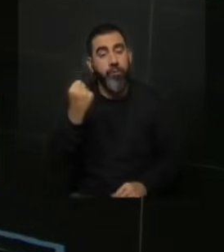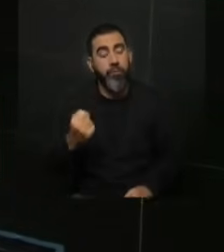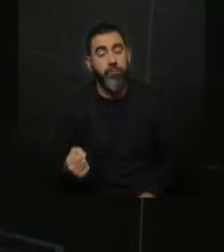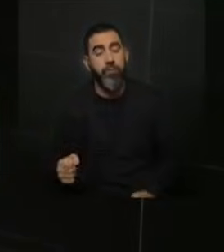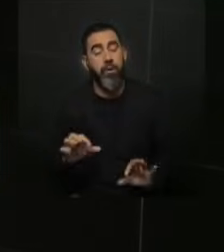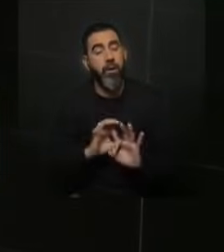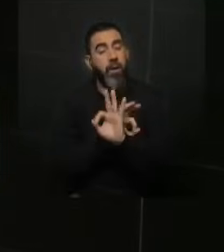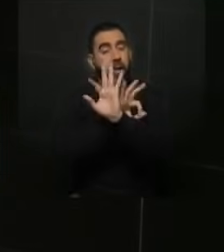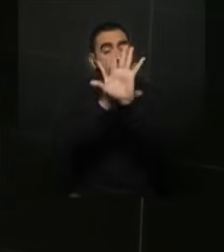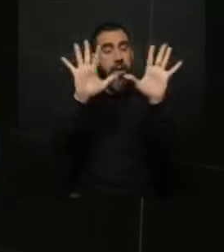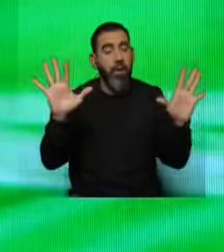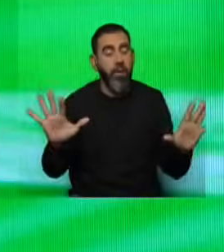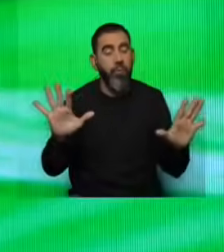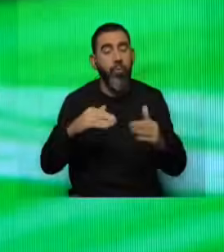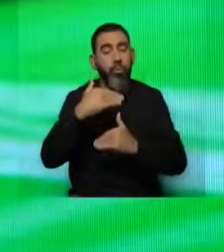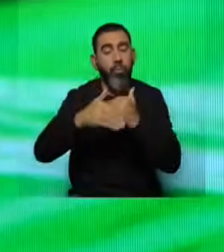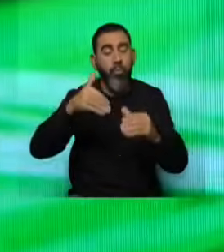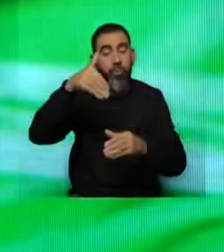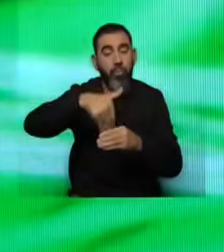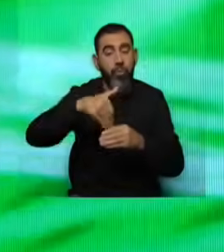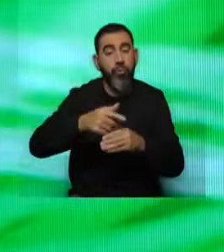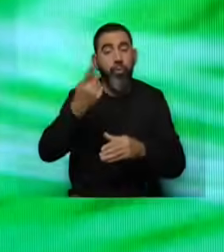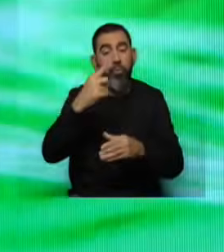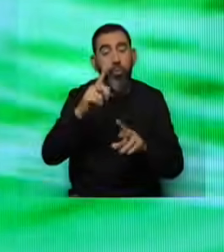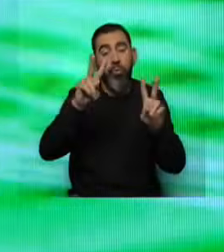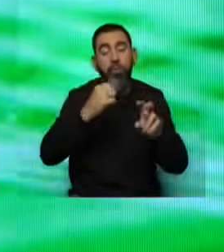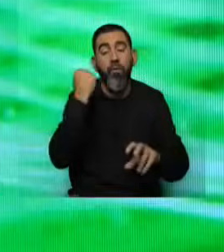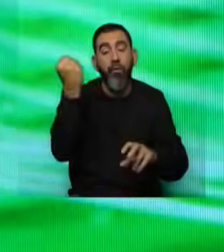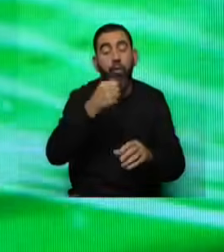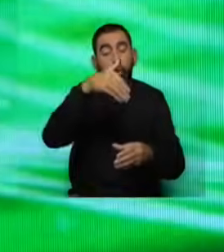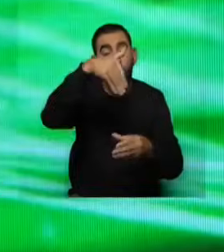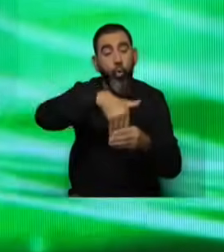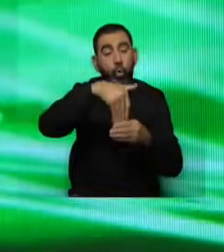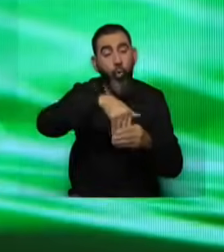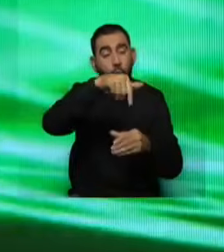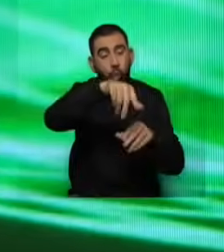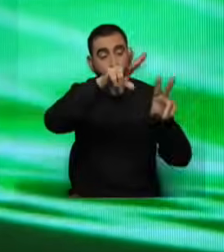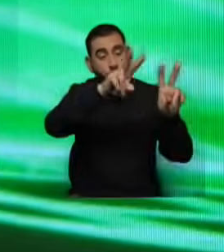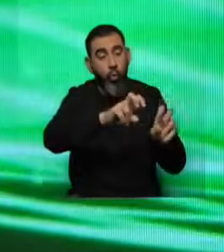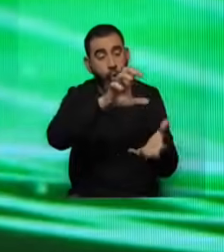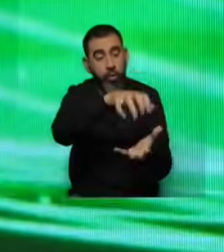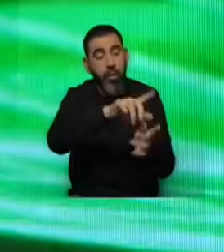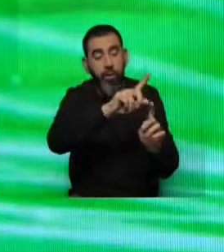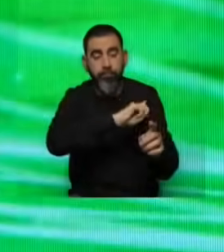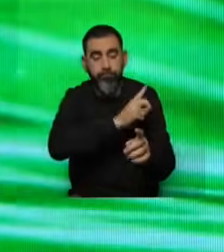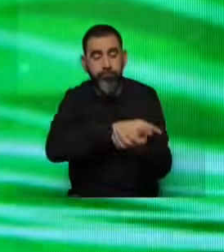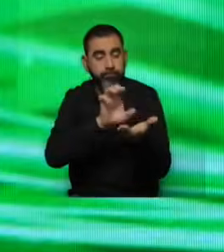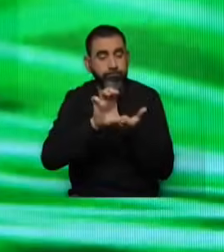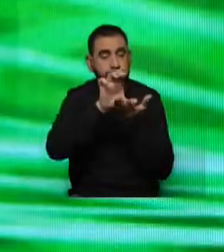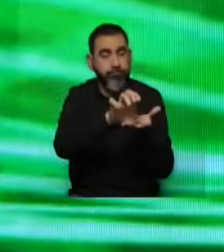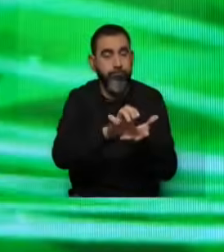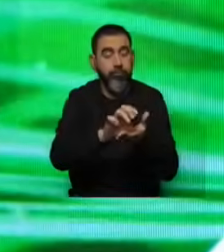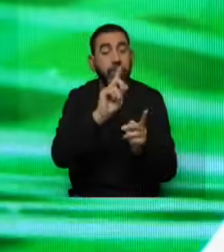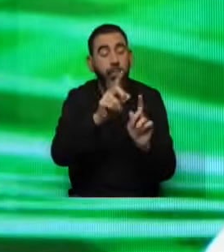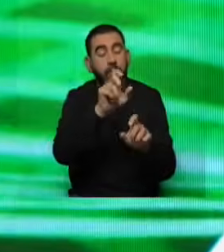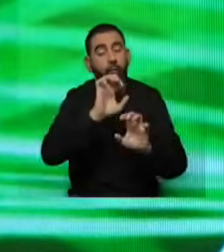transparentar mucho más los procesos electorales y para eso hay un jugador que fundamental que es la corte electoral a la que hay que fortalecer económicamente y con recursos